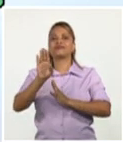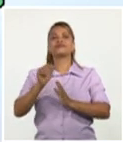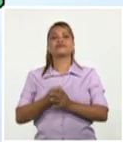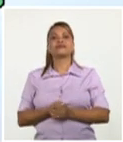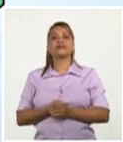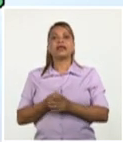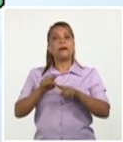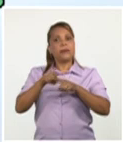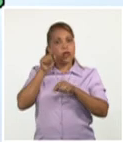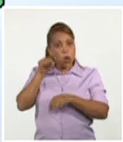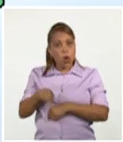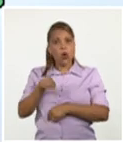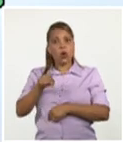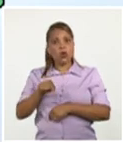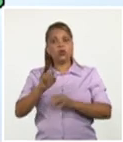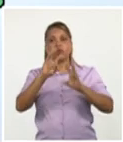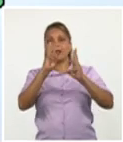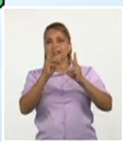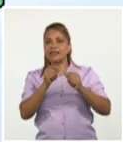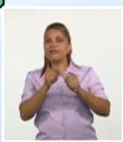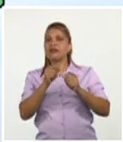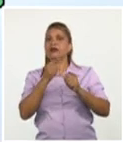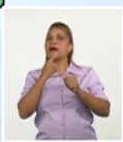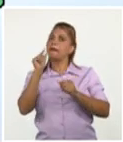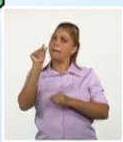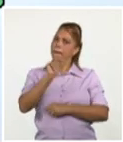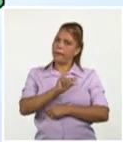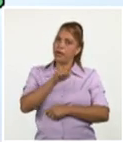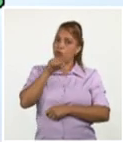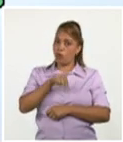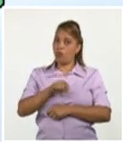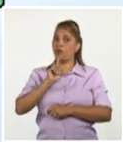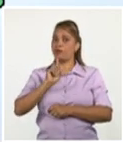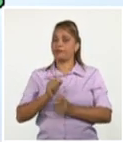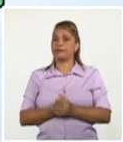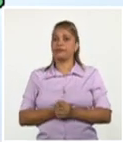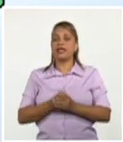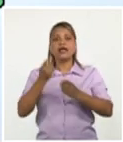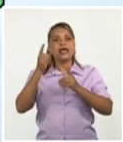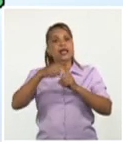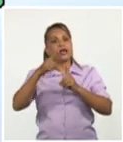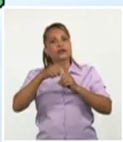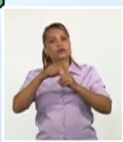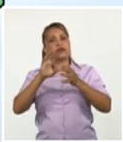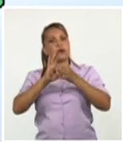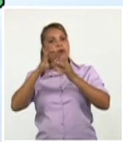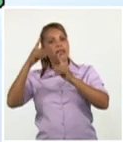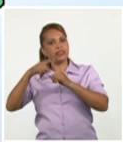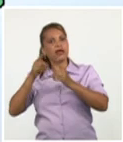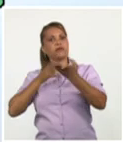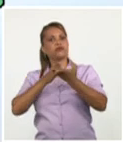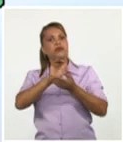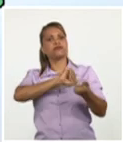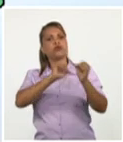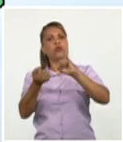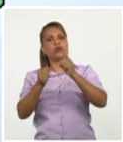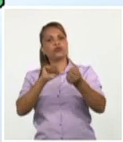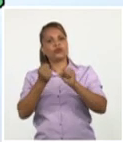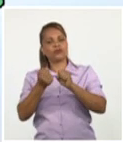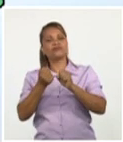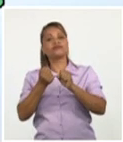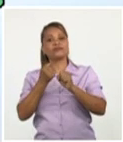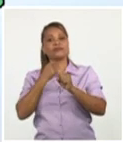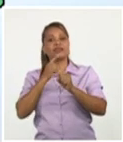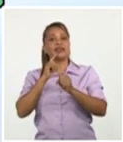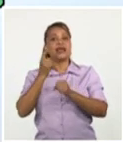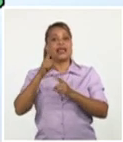una cifra un poco menor. Las Tunas y Guantánamo mantienen control de la pandemia. Las Tunas ayer